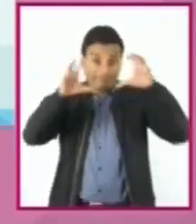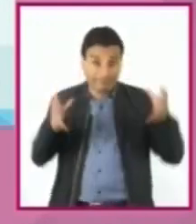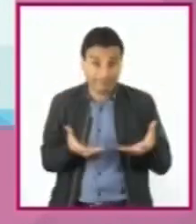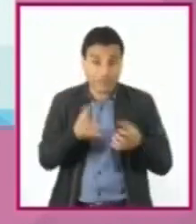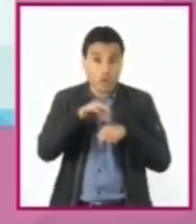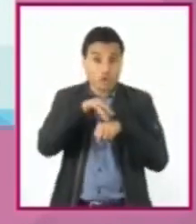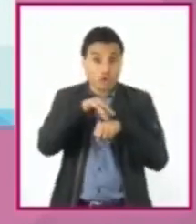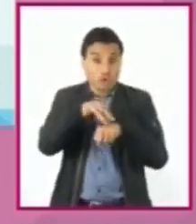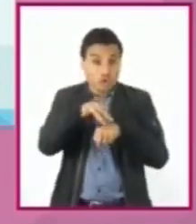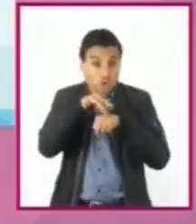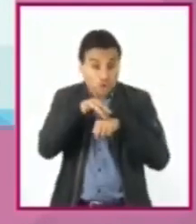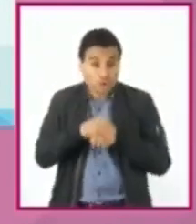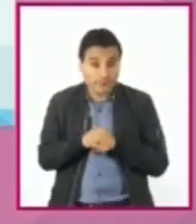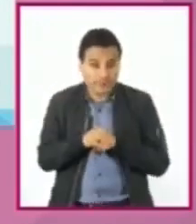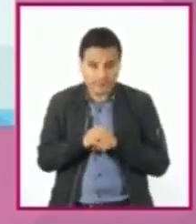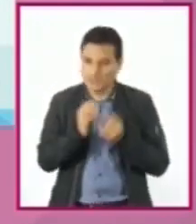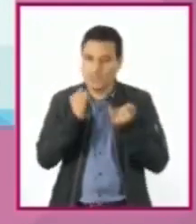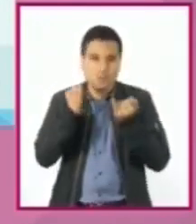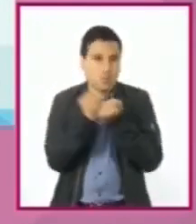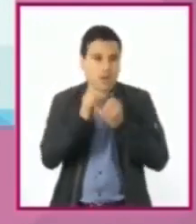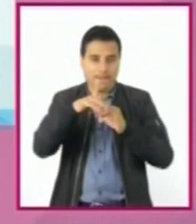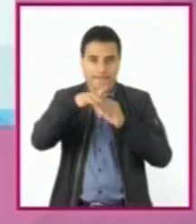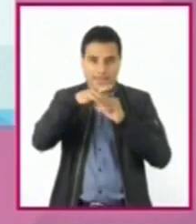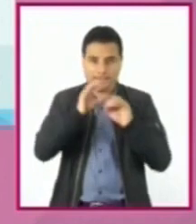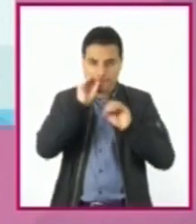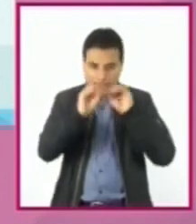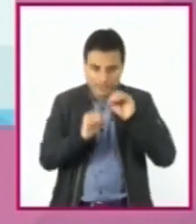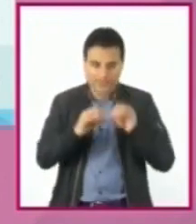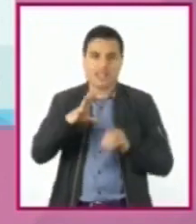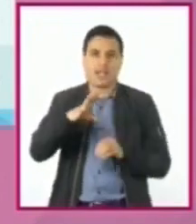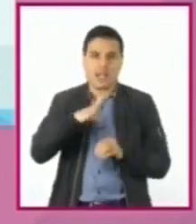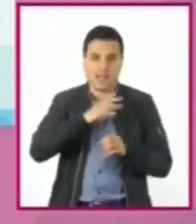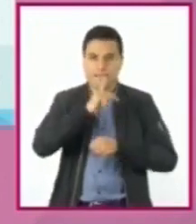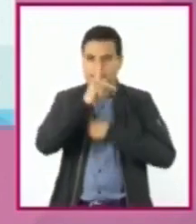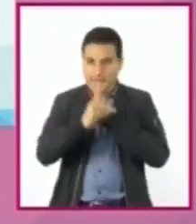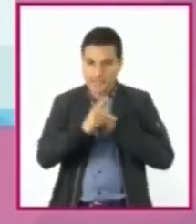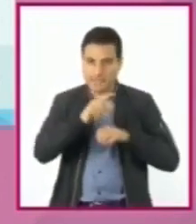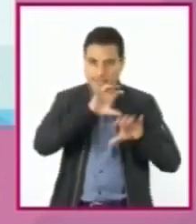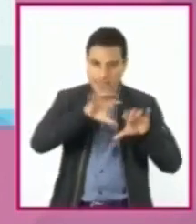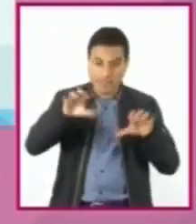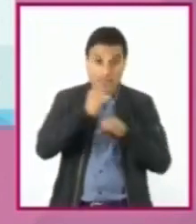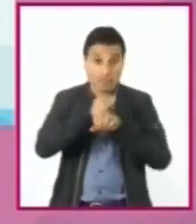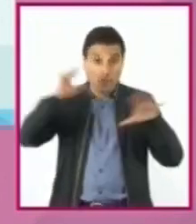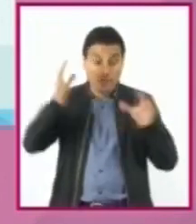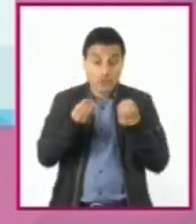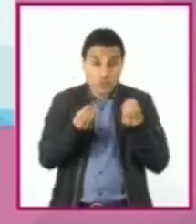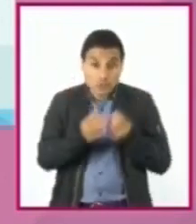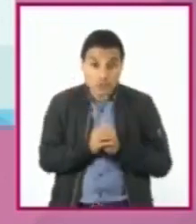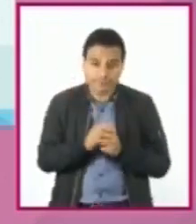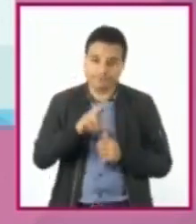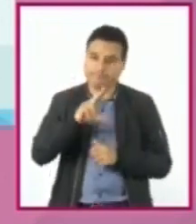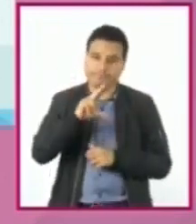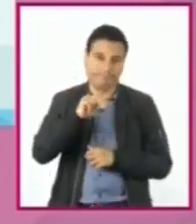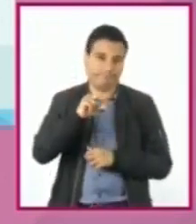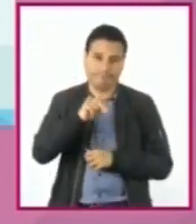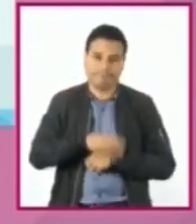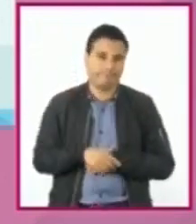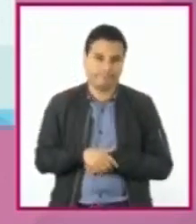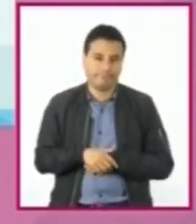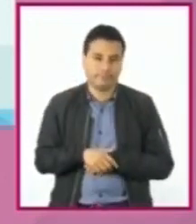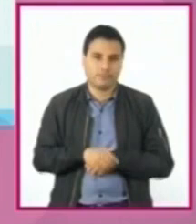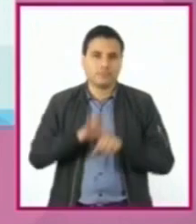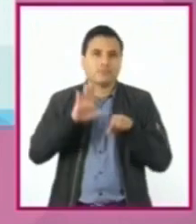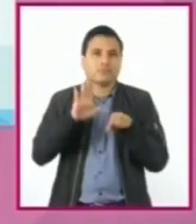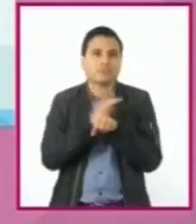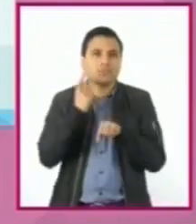extensas, continentes y océanos. Su información es limitada por las grandes áreas que representa, es